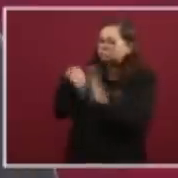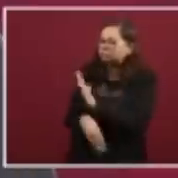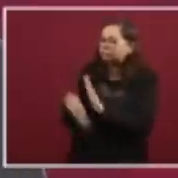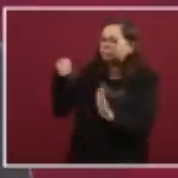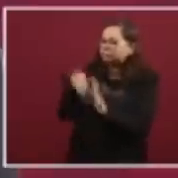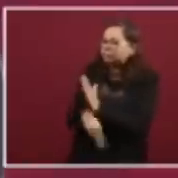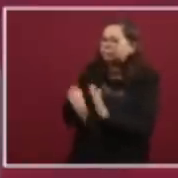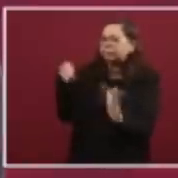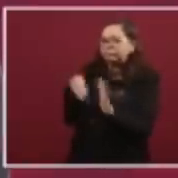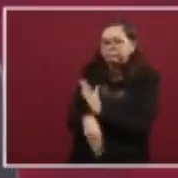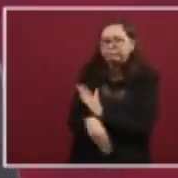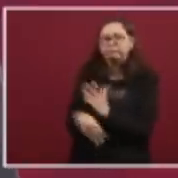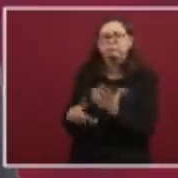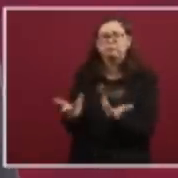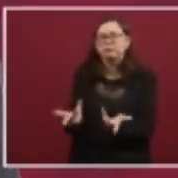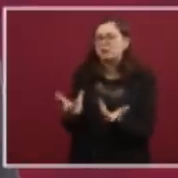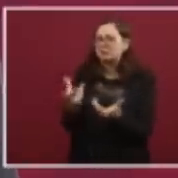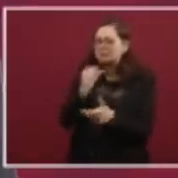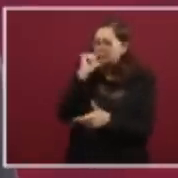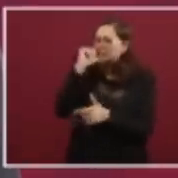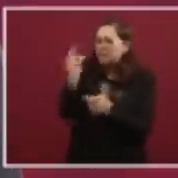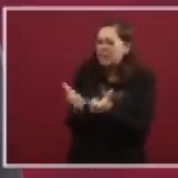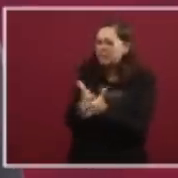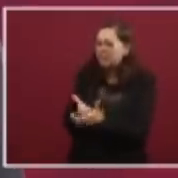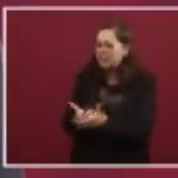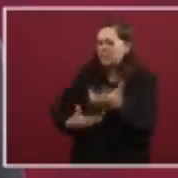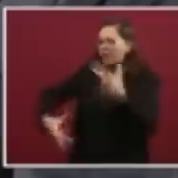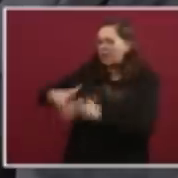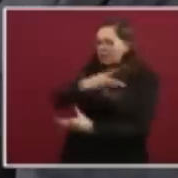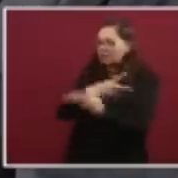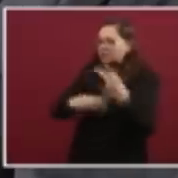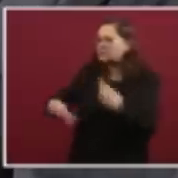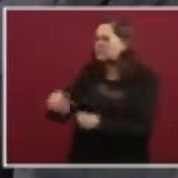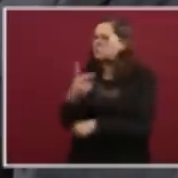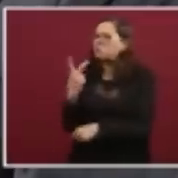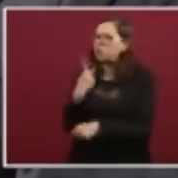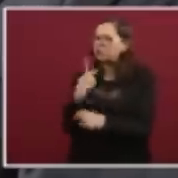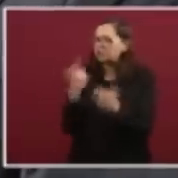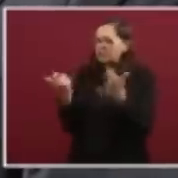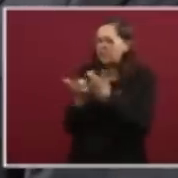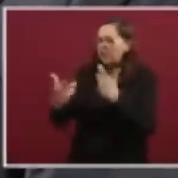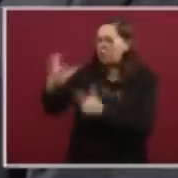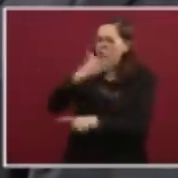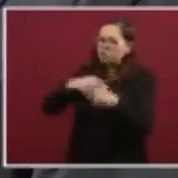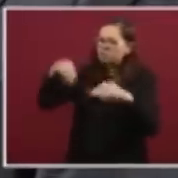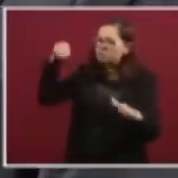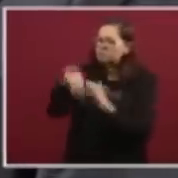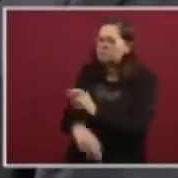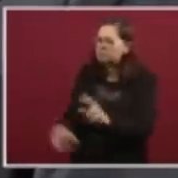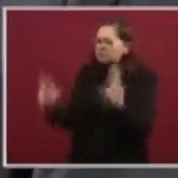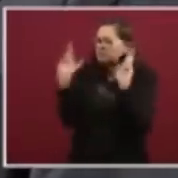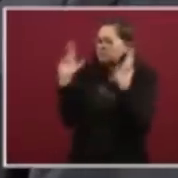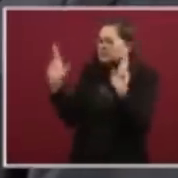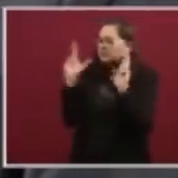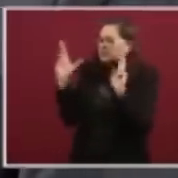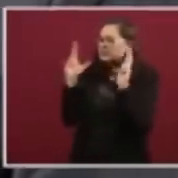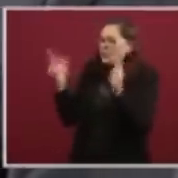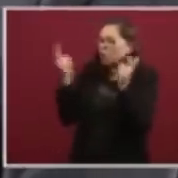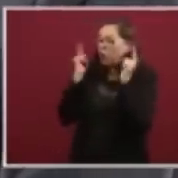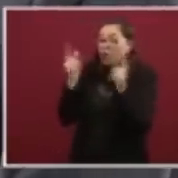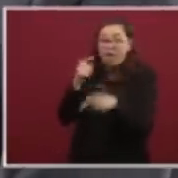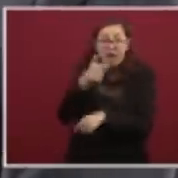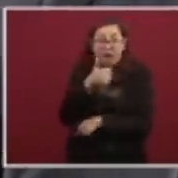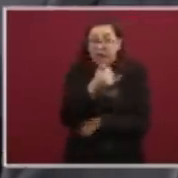a que va a fracasar nuestra política económica, pues así también nosotros no